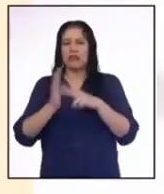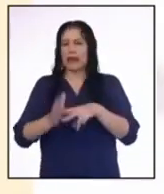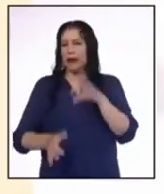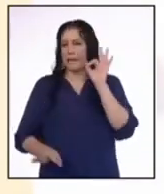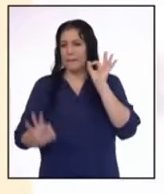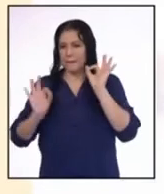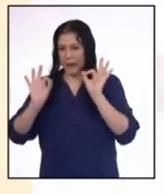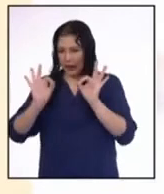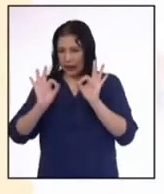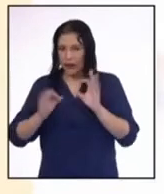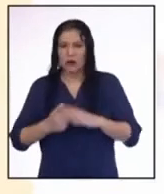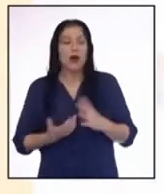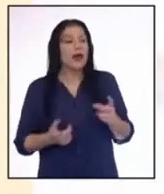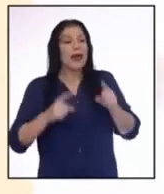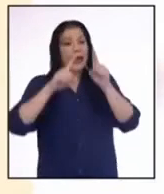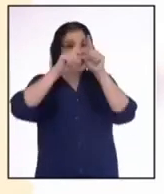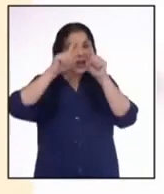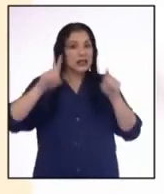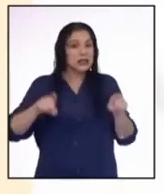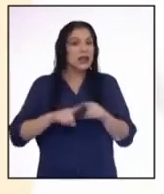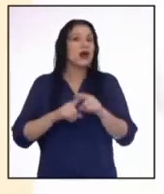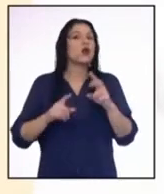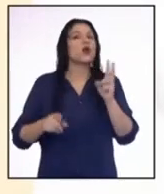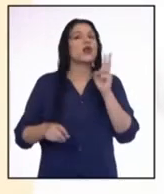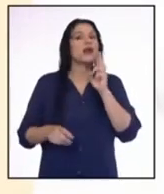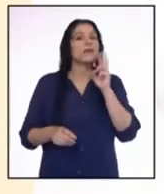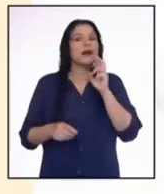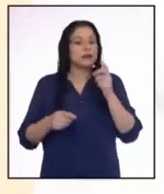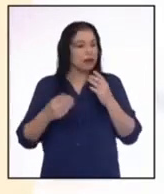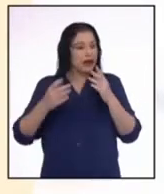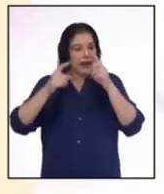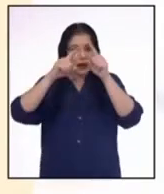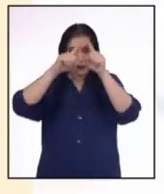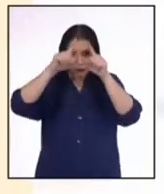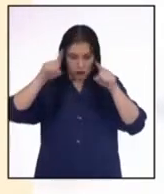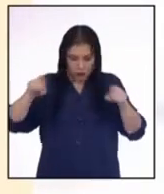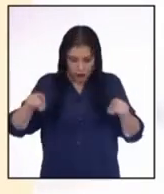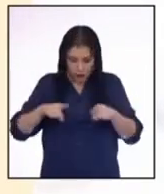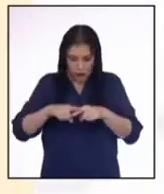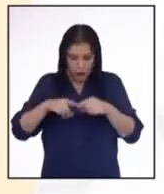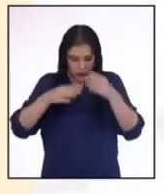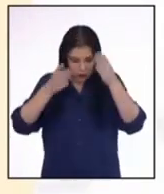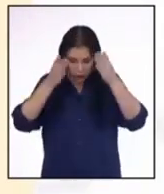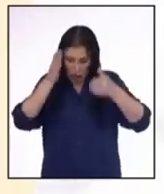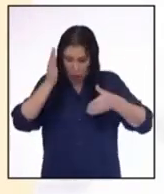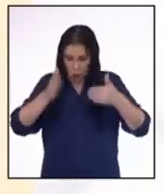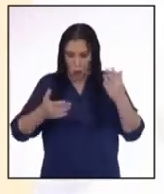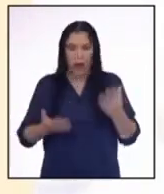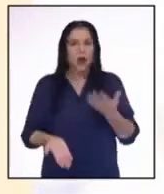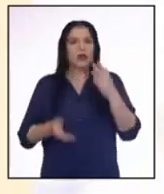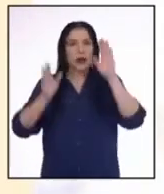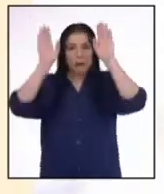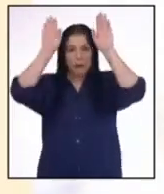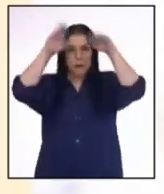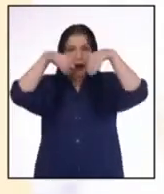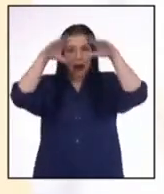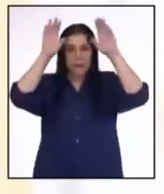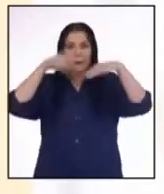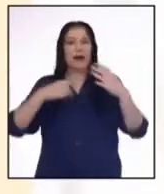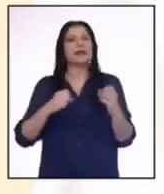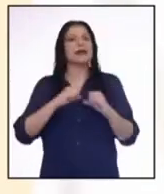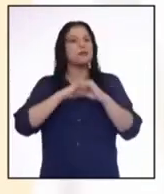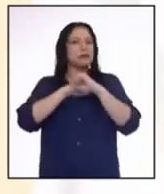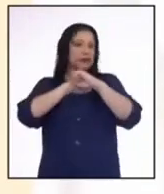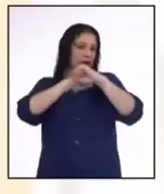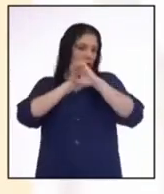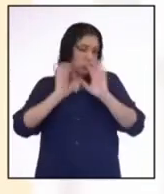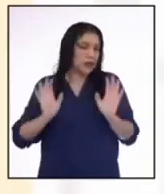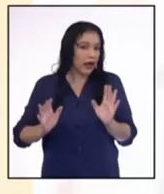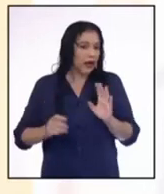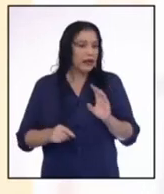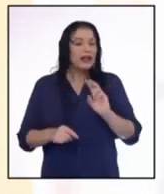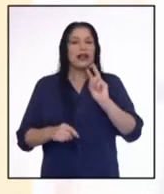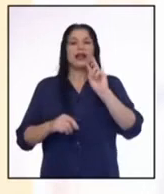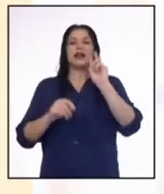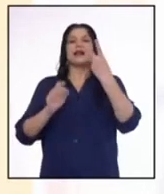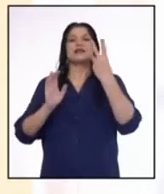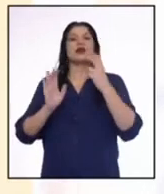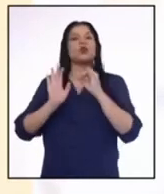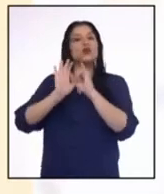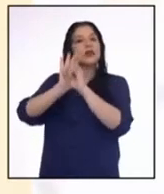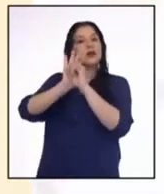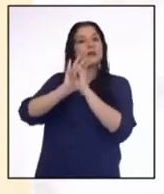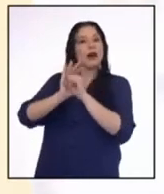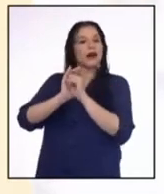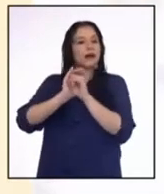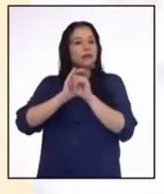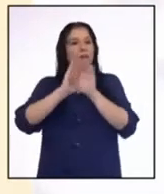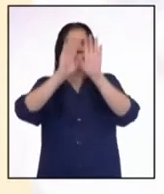el triángulo de color verde, los espacios formados dentro del triángulo dan seguridad ante la caída de otros objetos. Y en la segunda imagen podemos ver cómo una pared